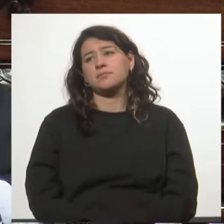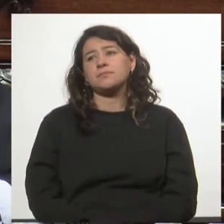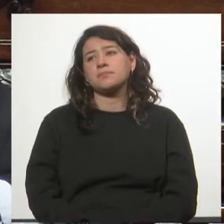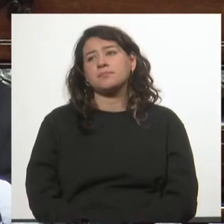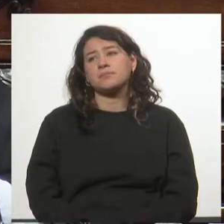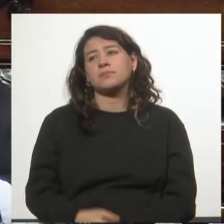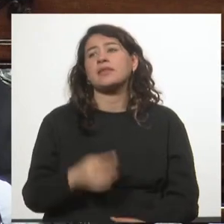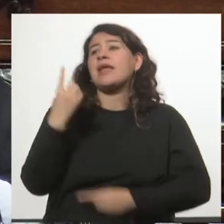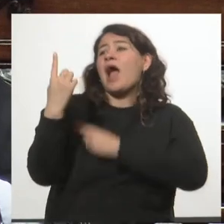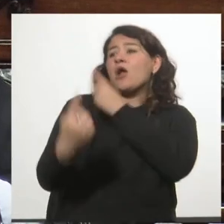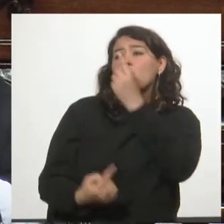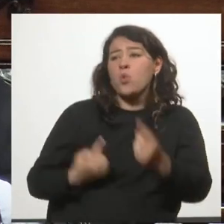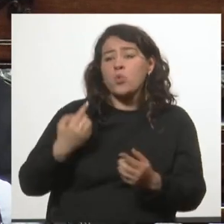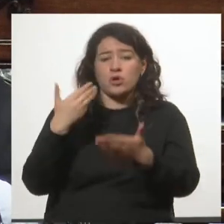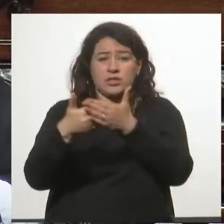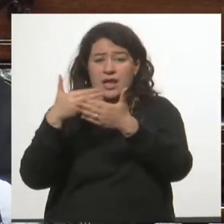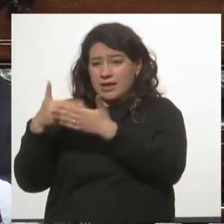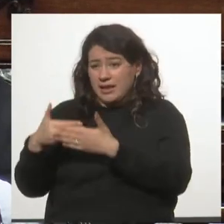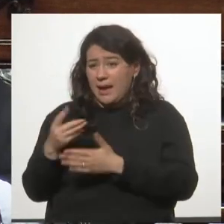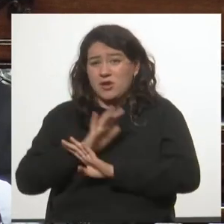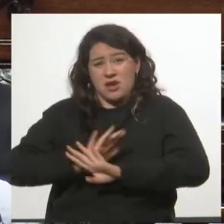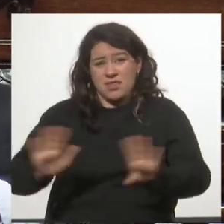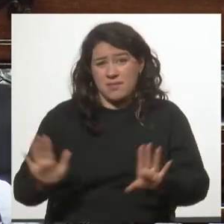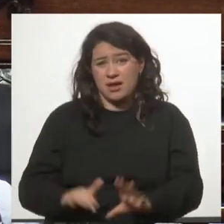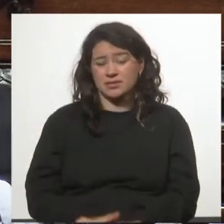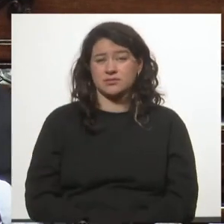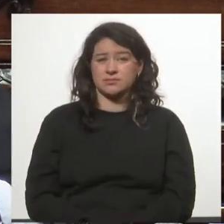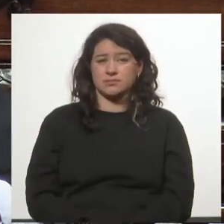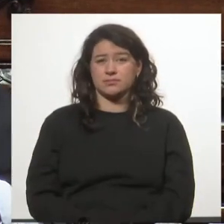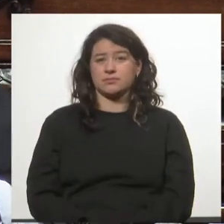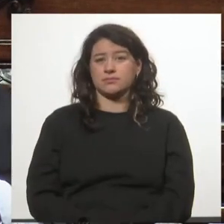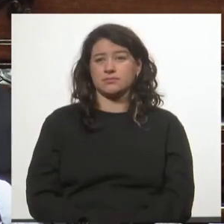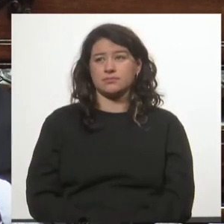y alguno más que esté ahí cerca pero nada más